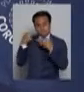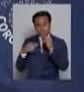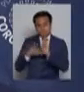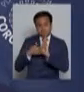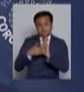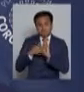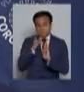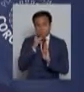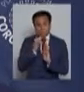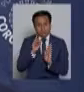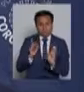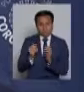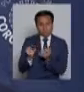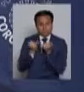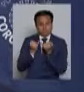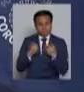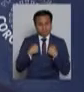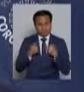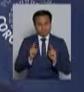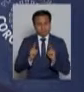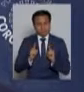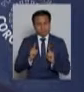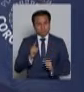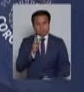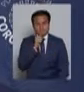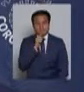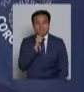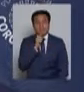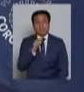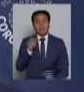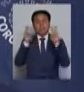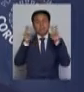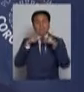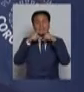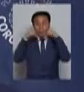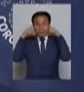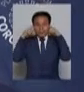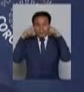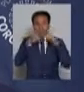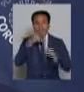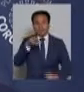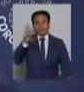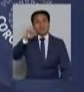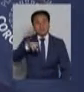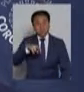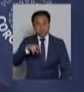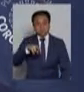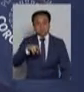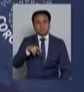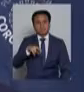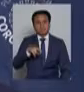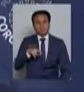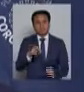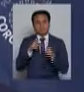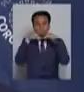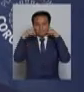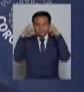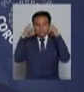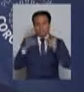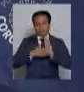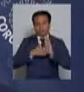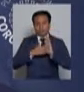que usted señala. Respecto a las mascarillas, vuelvo a insistir, está